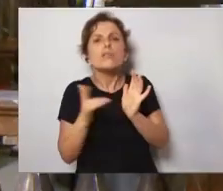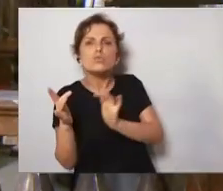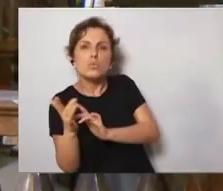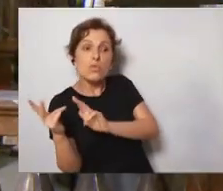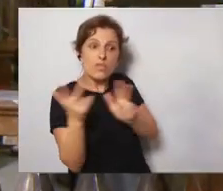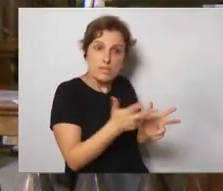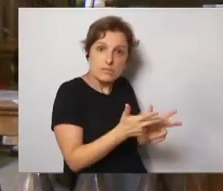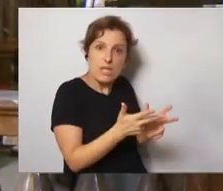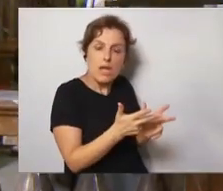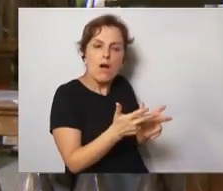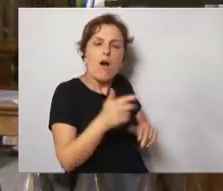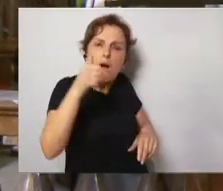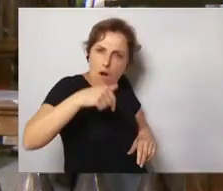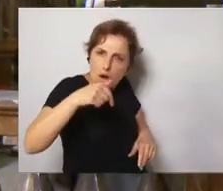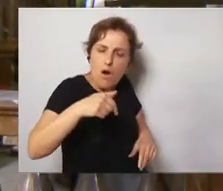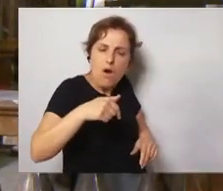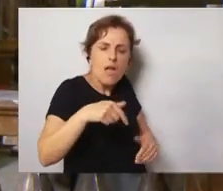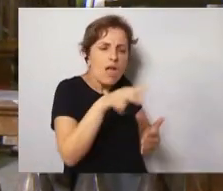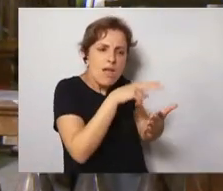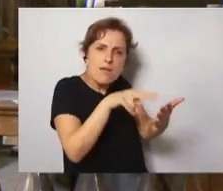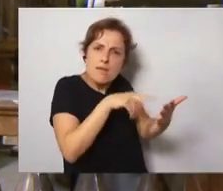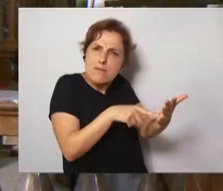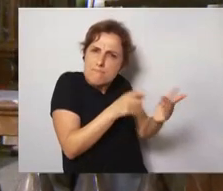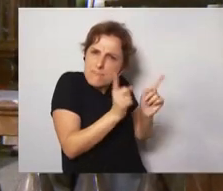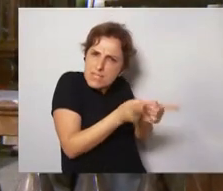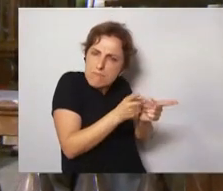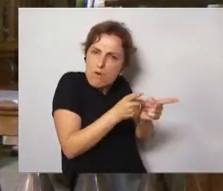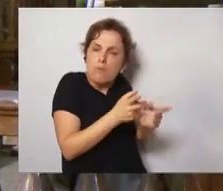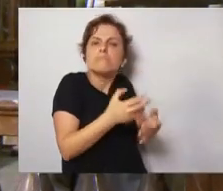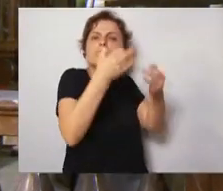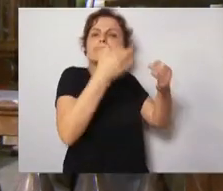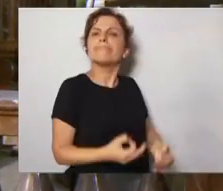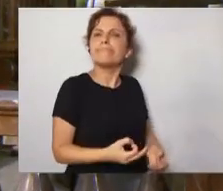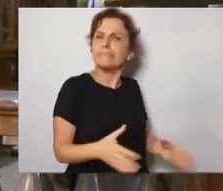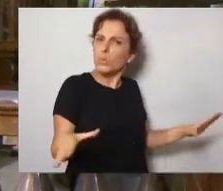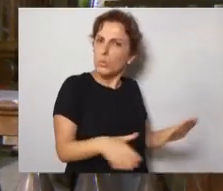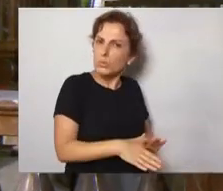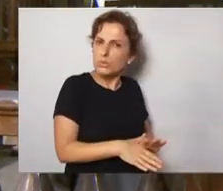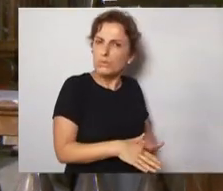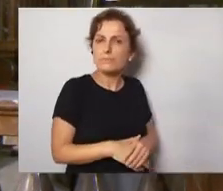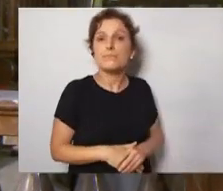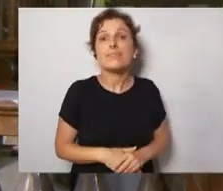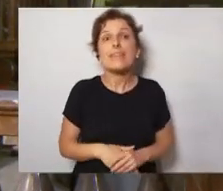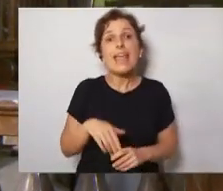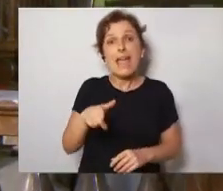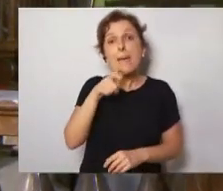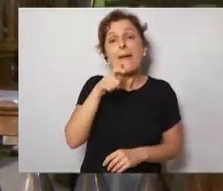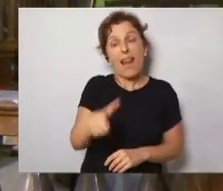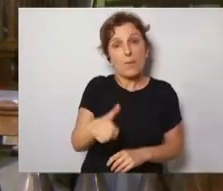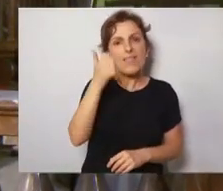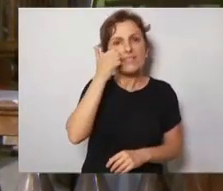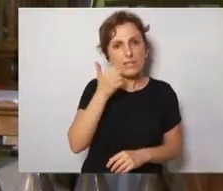hoy se ha cumplido este pasaje de la escritura que acaban de oír palabra del